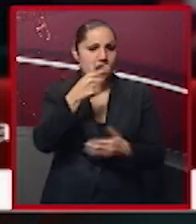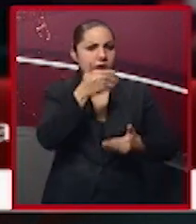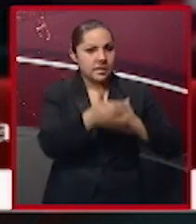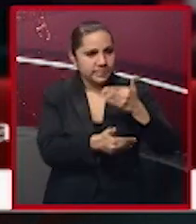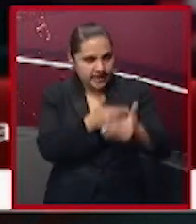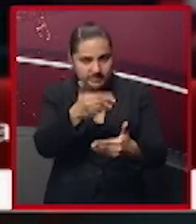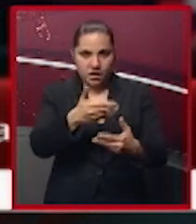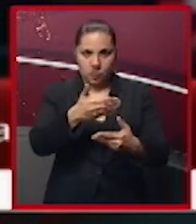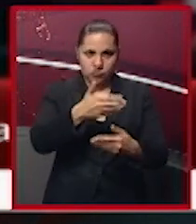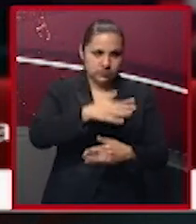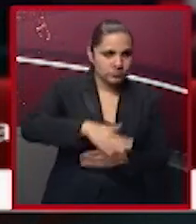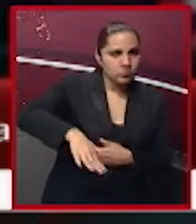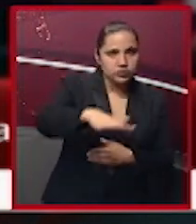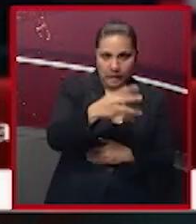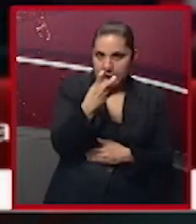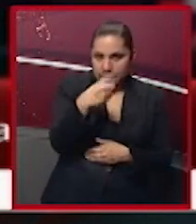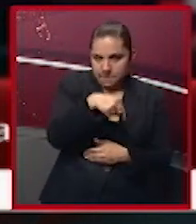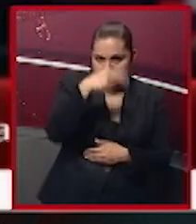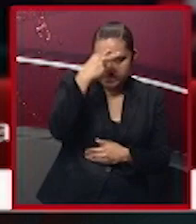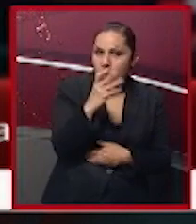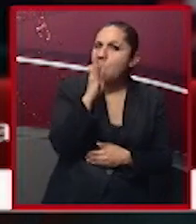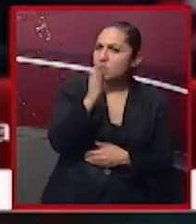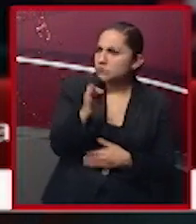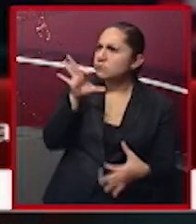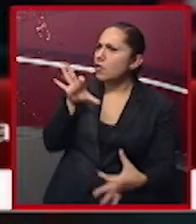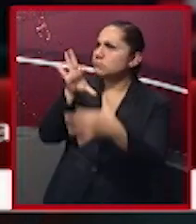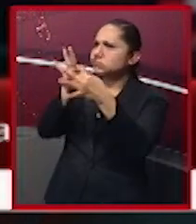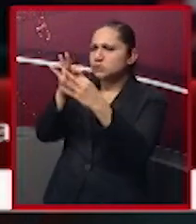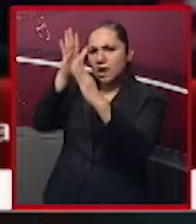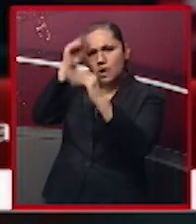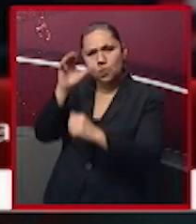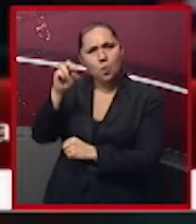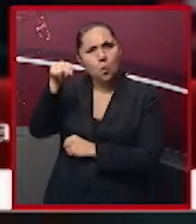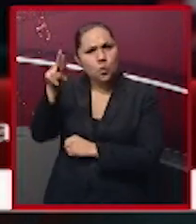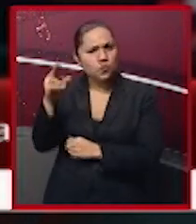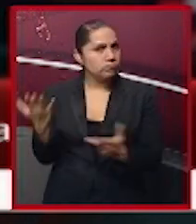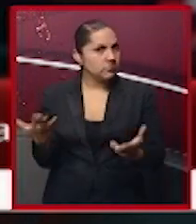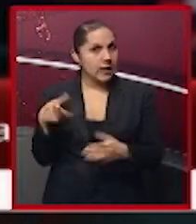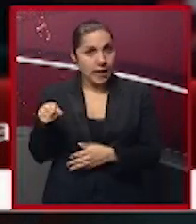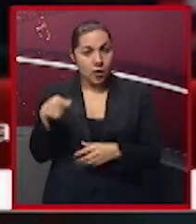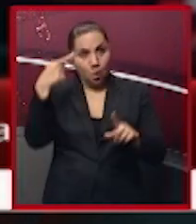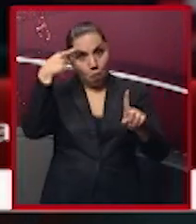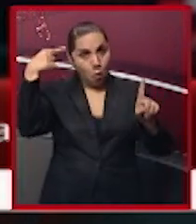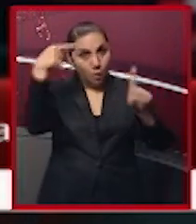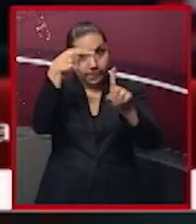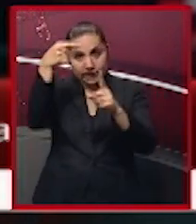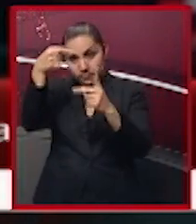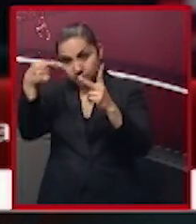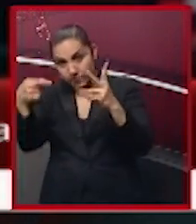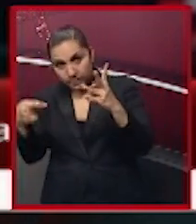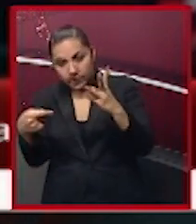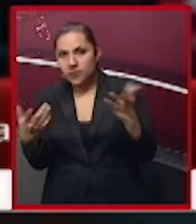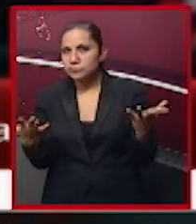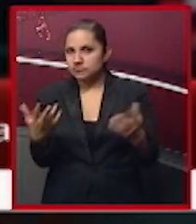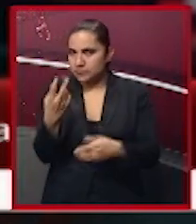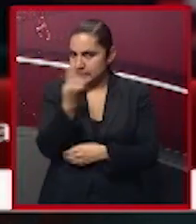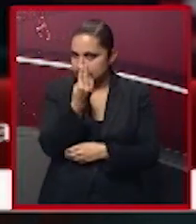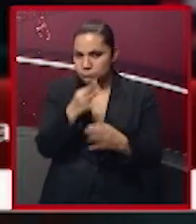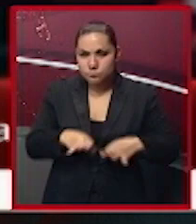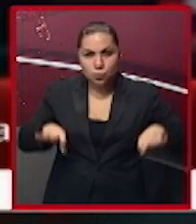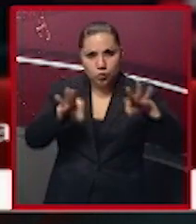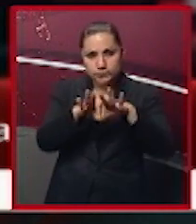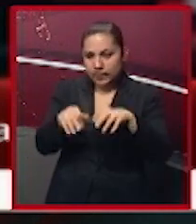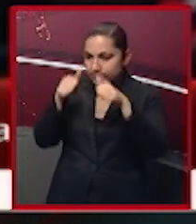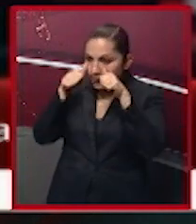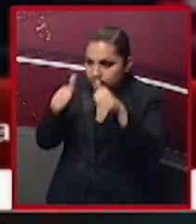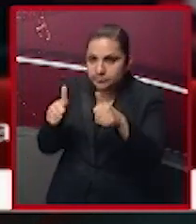mucho entusiasmo. Dichos objetivos ponen énfasis en el acceso a la educación y el empleo para las